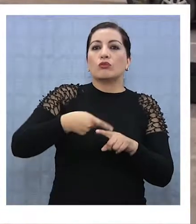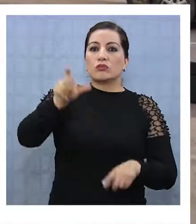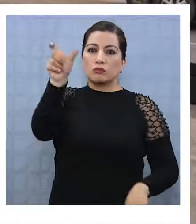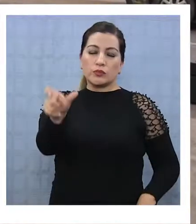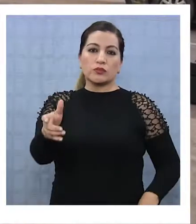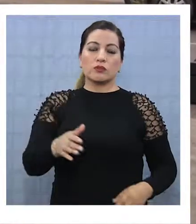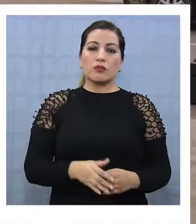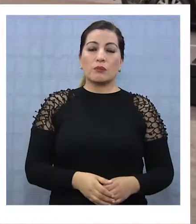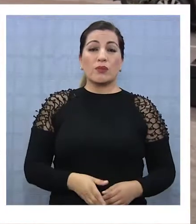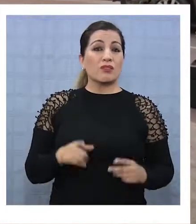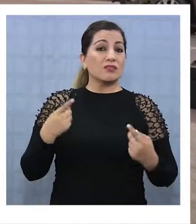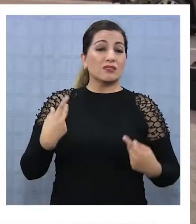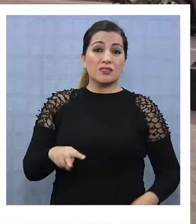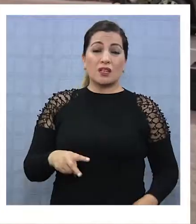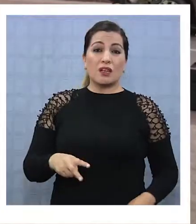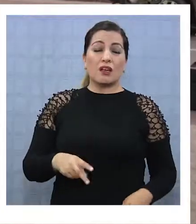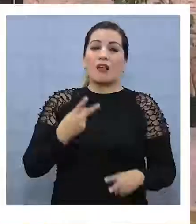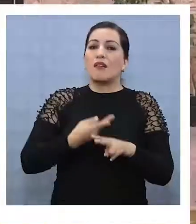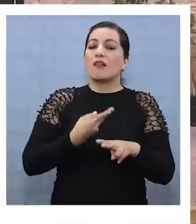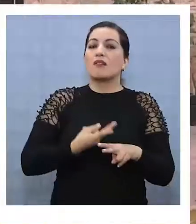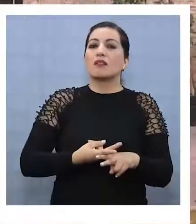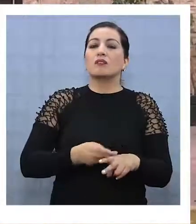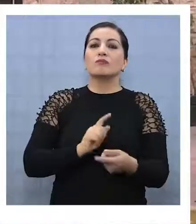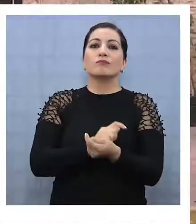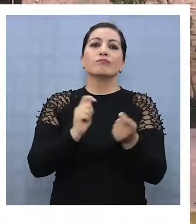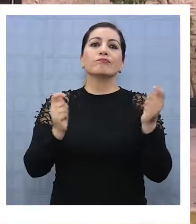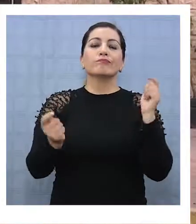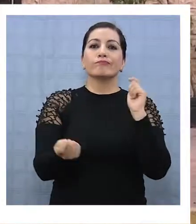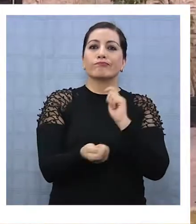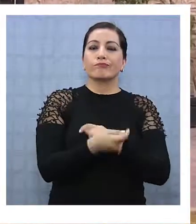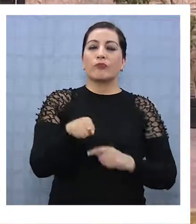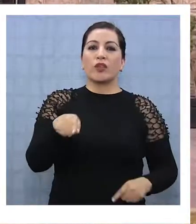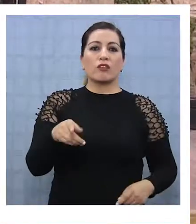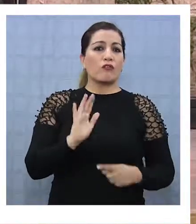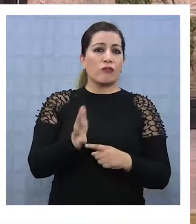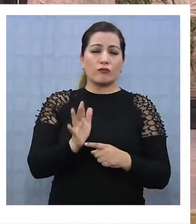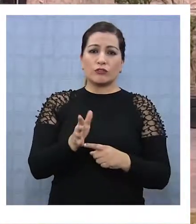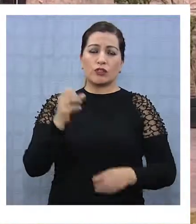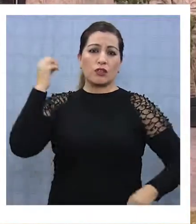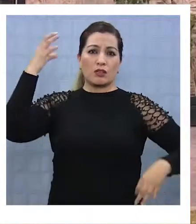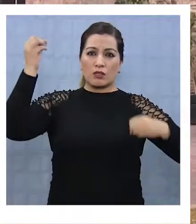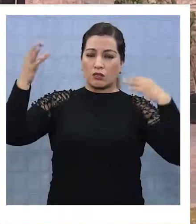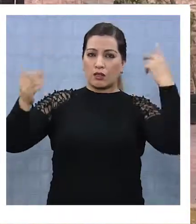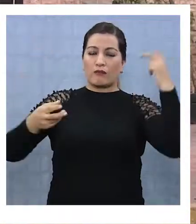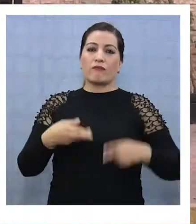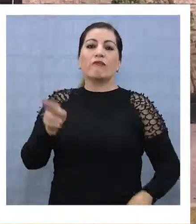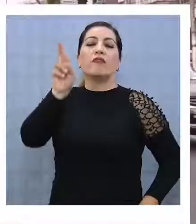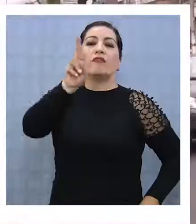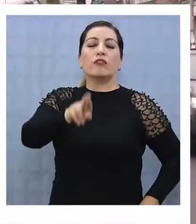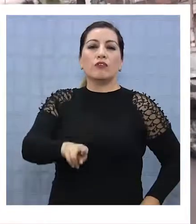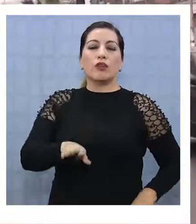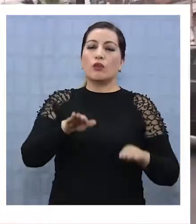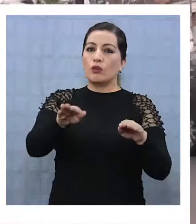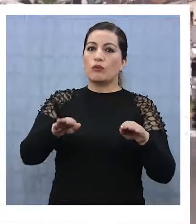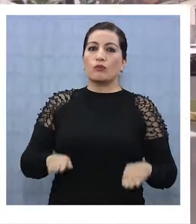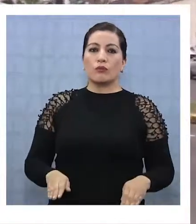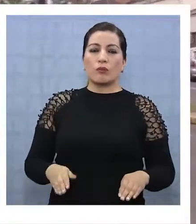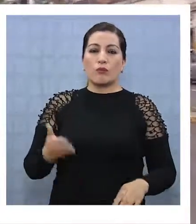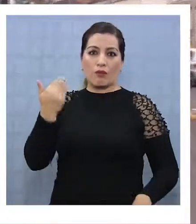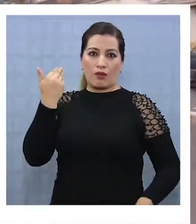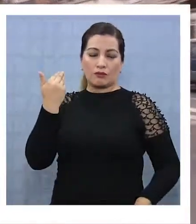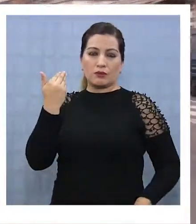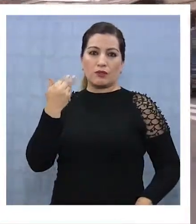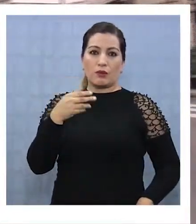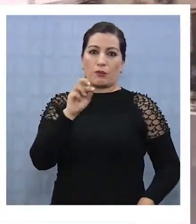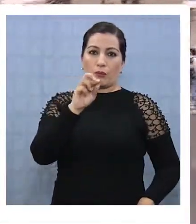arrendado a otra persona, pero que ya ese arriendo se cortó y que el local ya no funcionaría como disco y volverá a funcionar